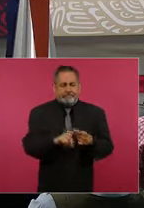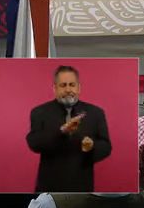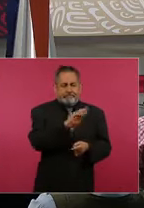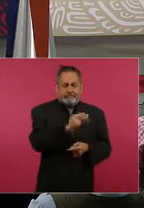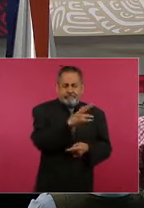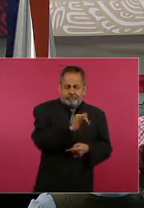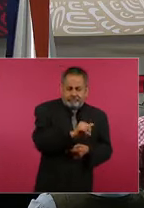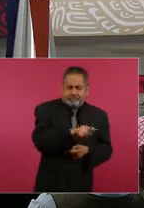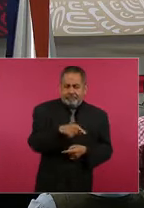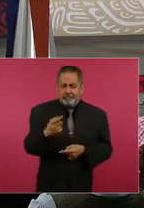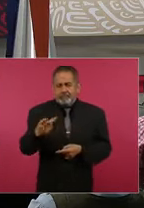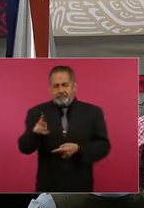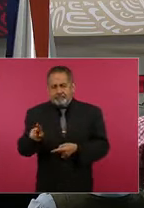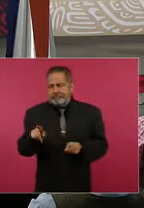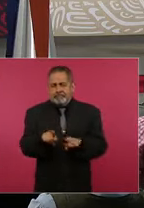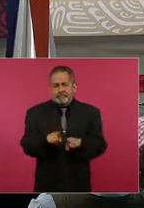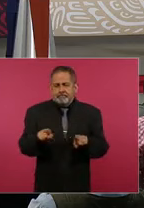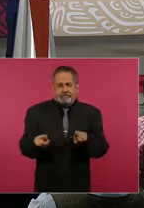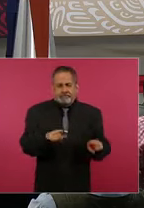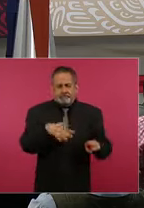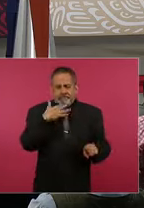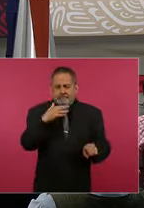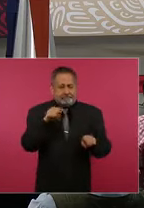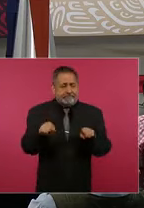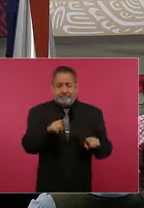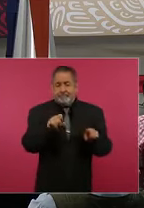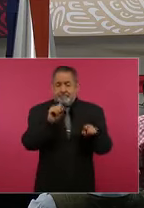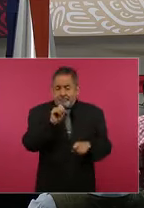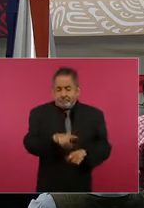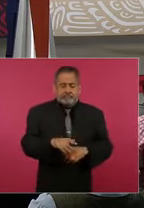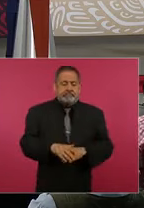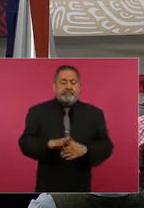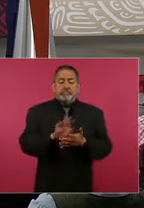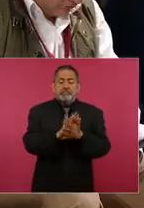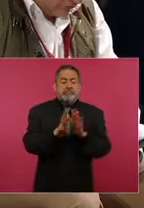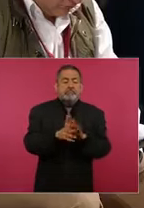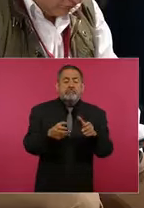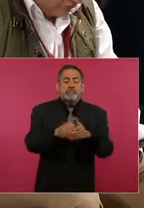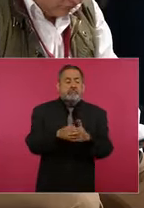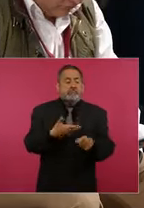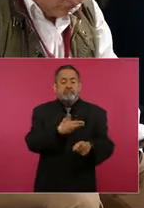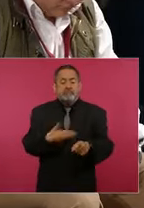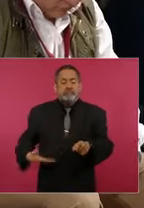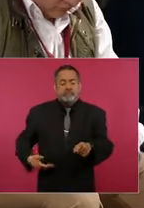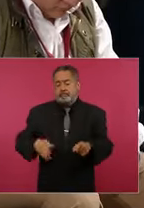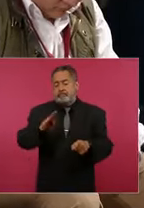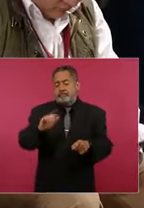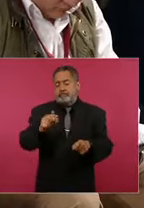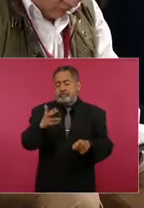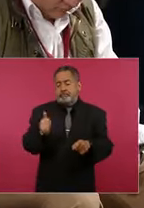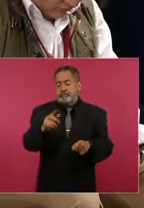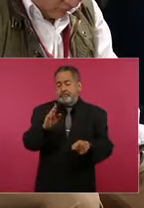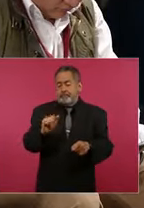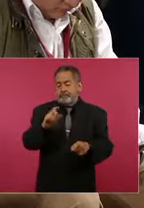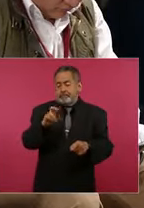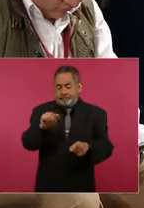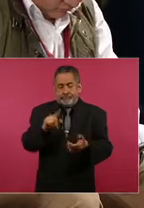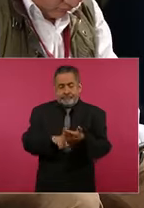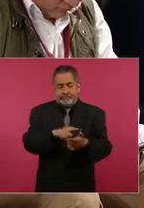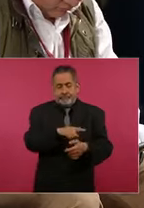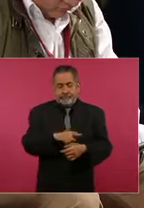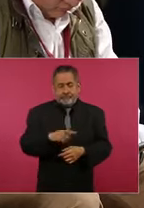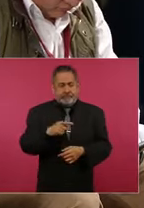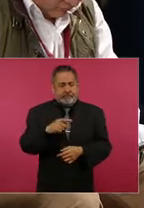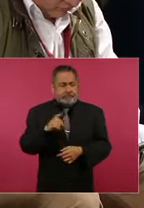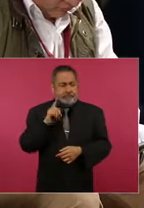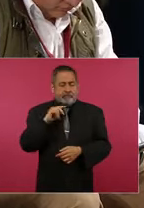en Puerto Vallarta, quien en complicidad con la presidenta de Bahía de Banderas, que es